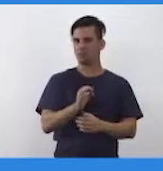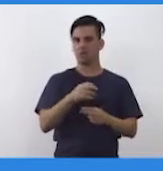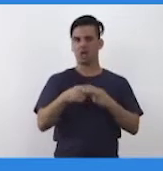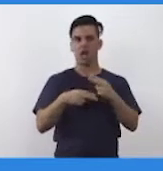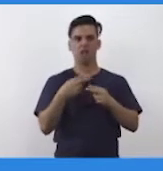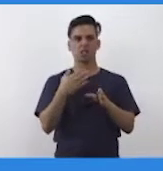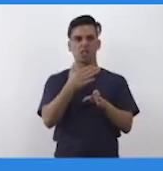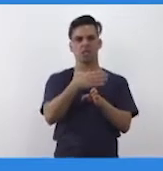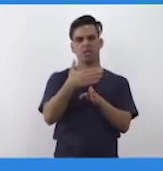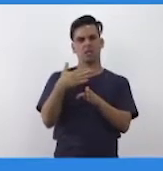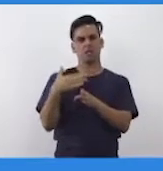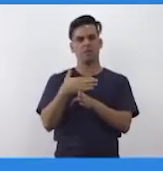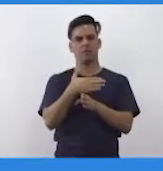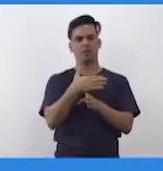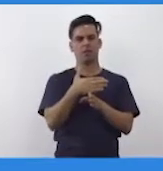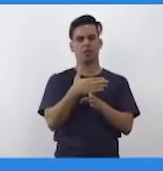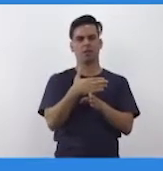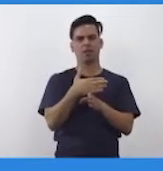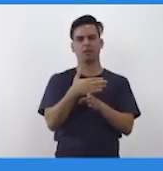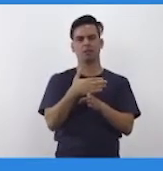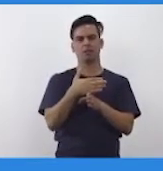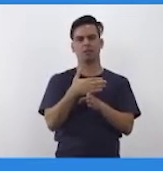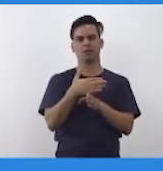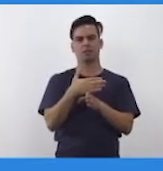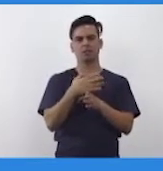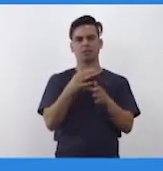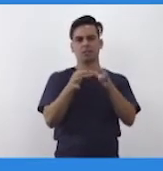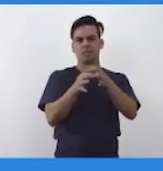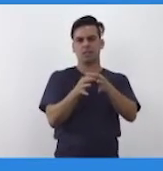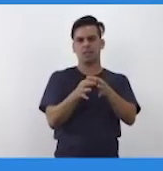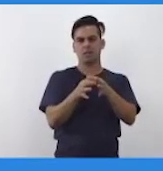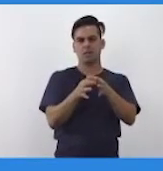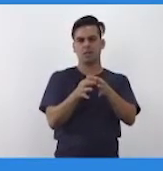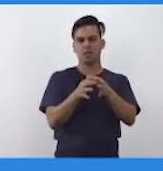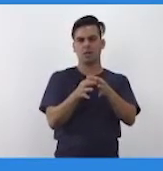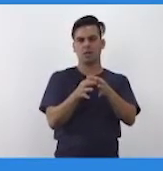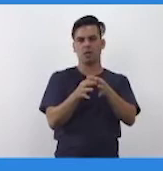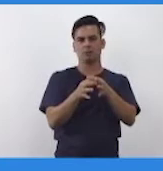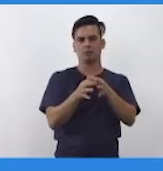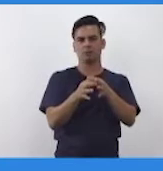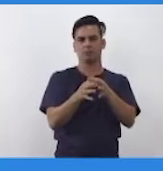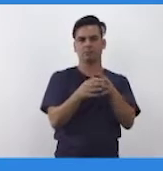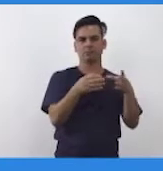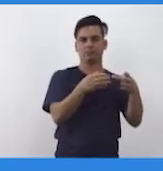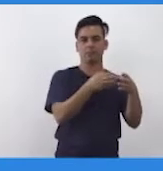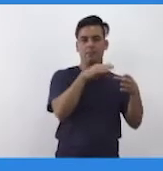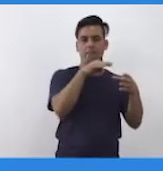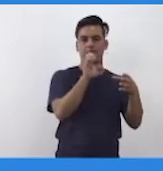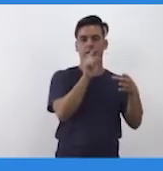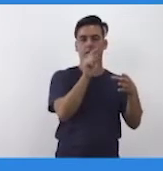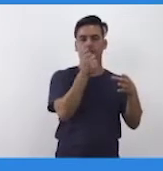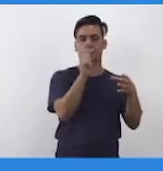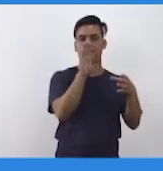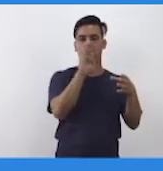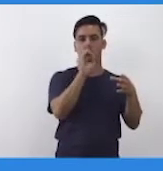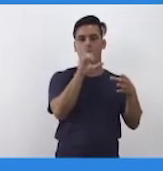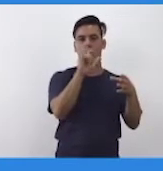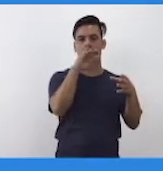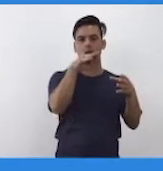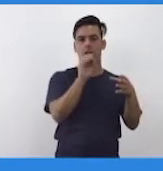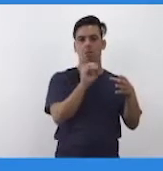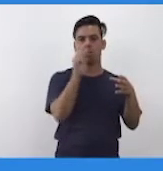los diferentes compartimentos celulares. El metabolismo está regulado por